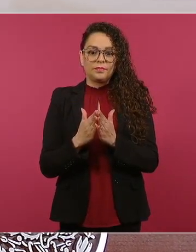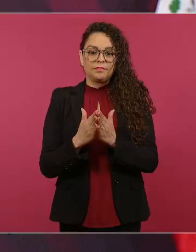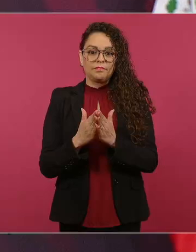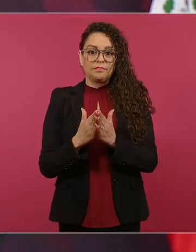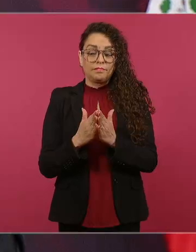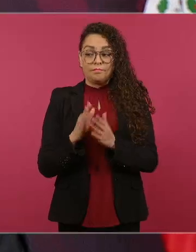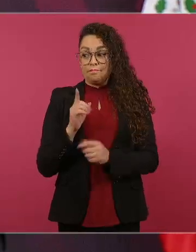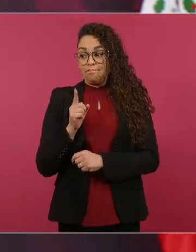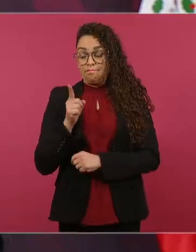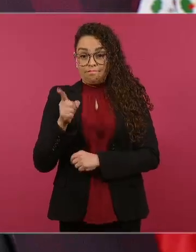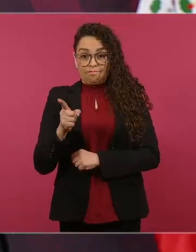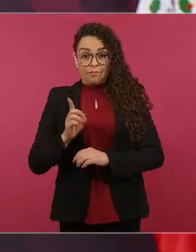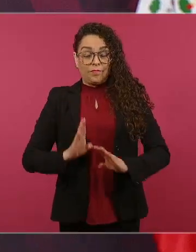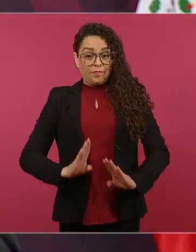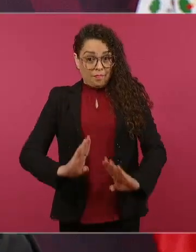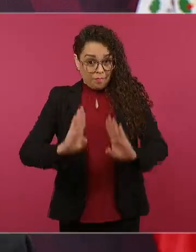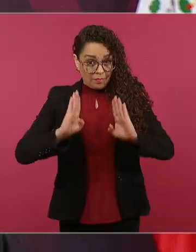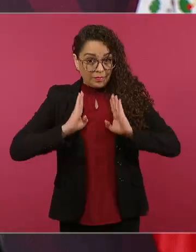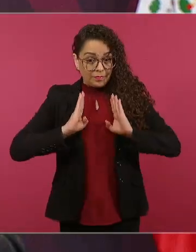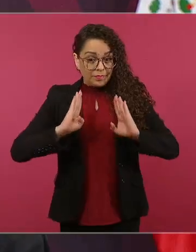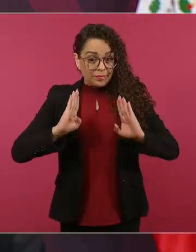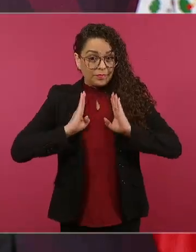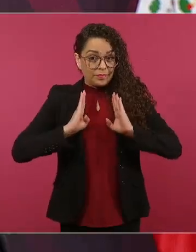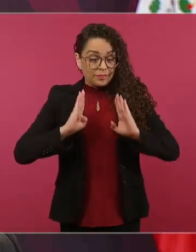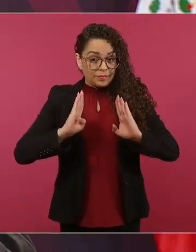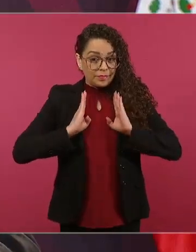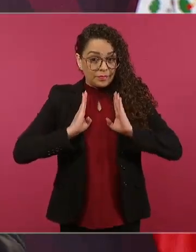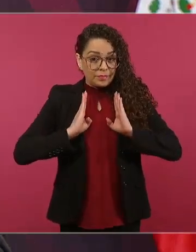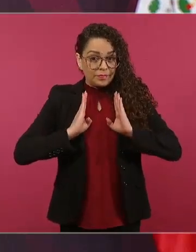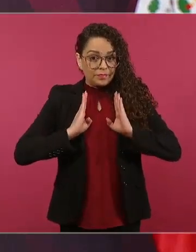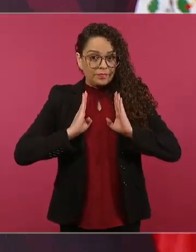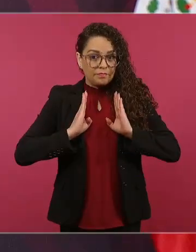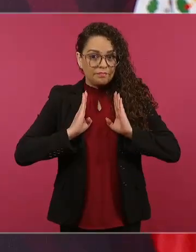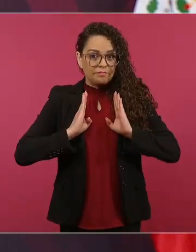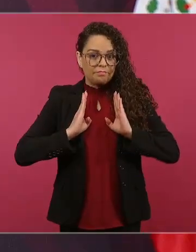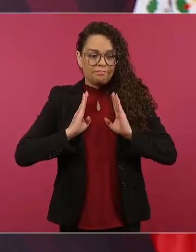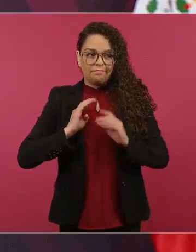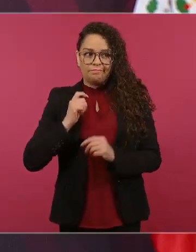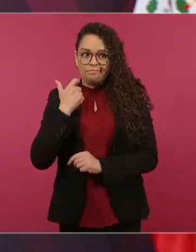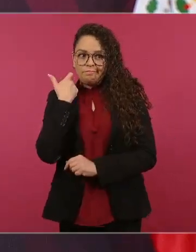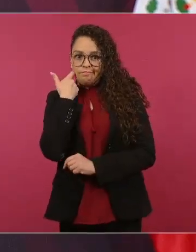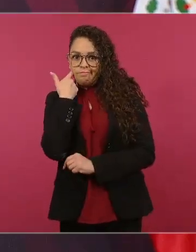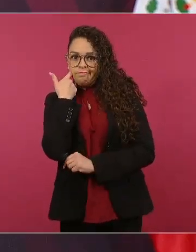que se negaba a sumarse,